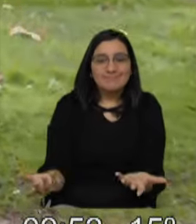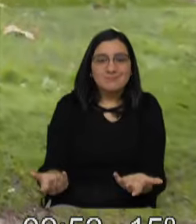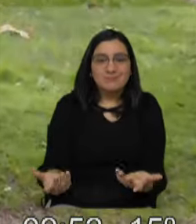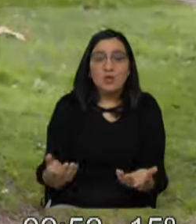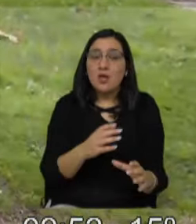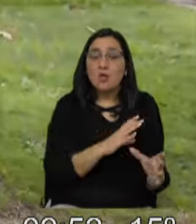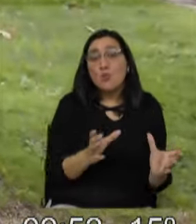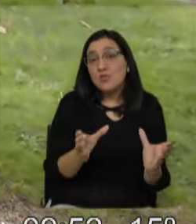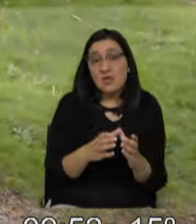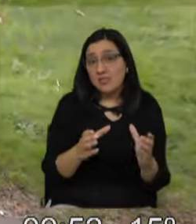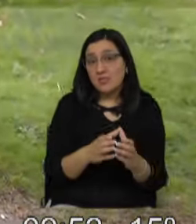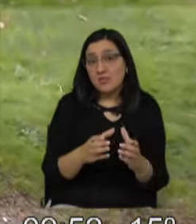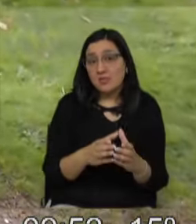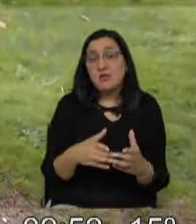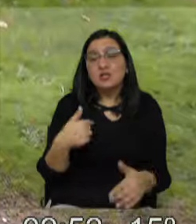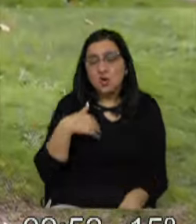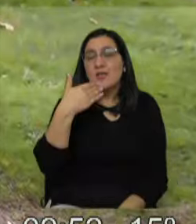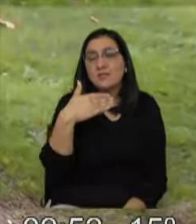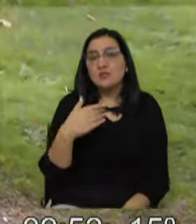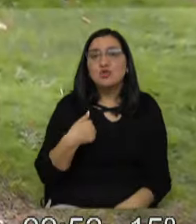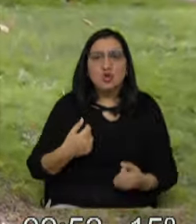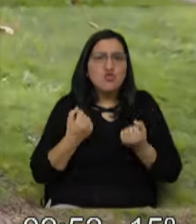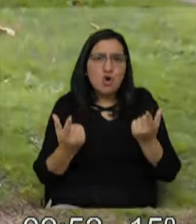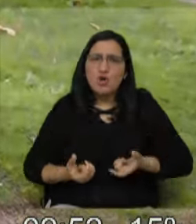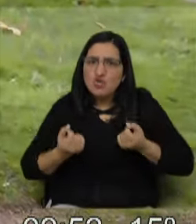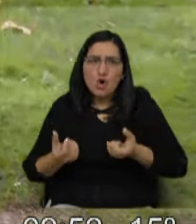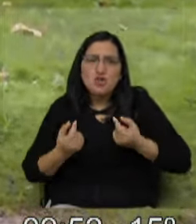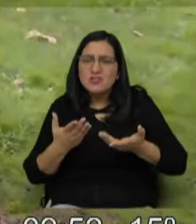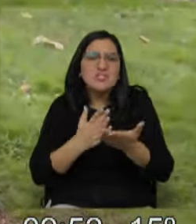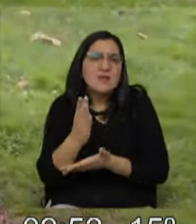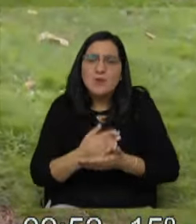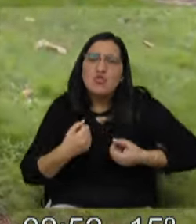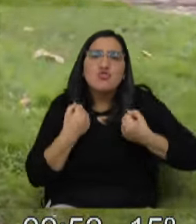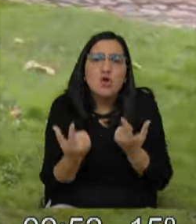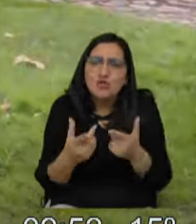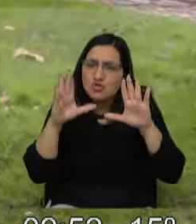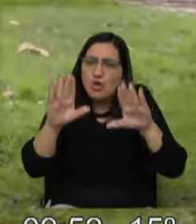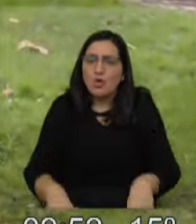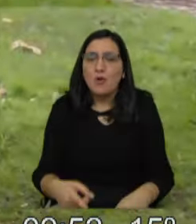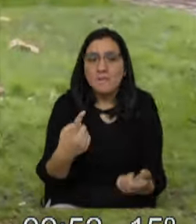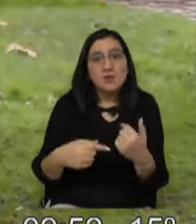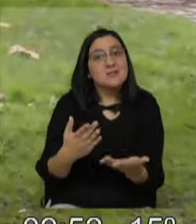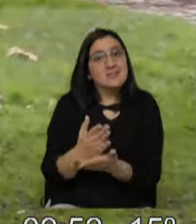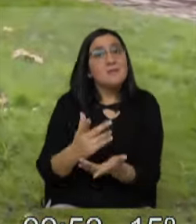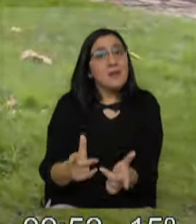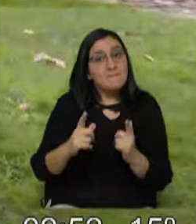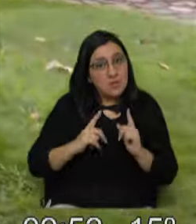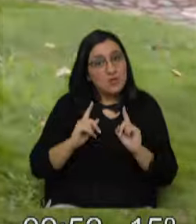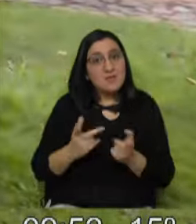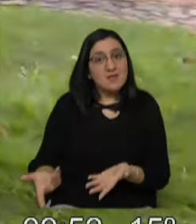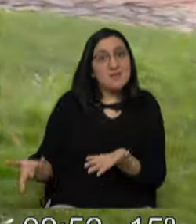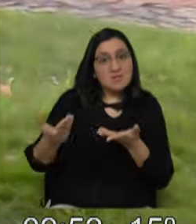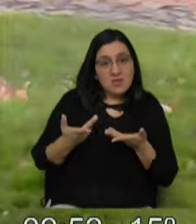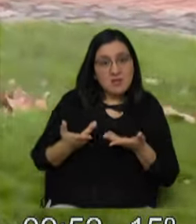con lo que es la comunidad. Es decir, entiendo que yo doy todo y siempre voy a dar todo, pero siempre espero algo del otro, de la